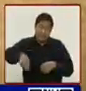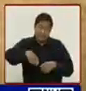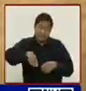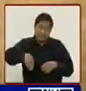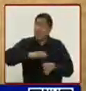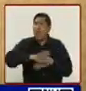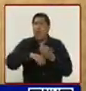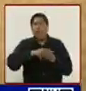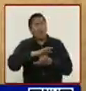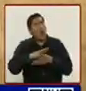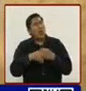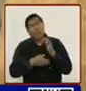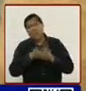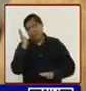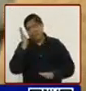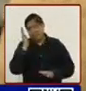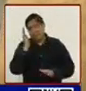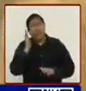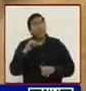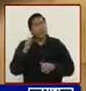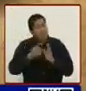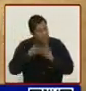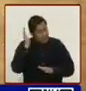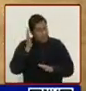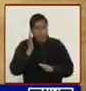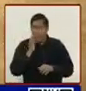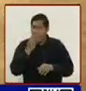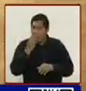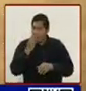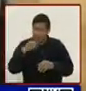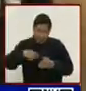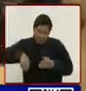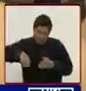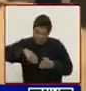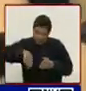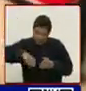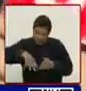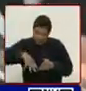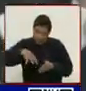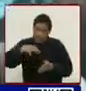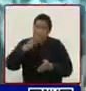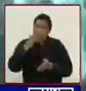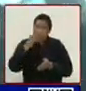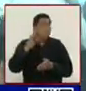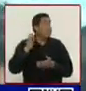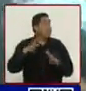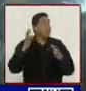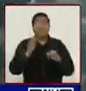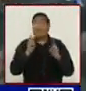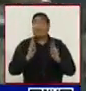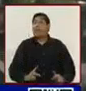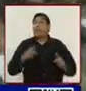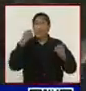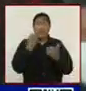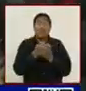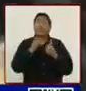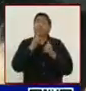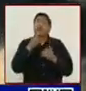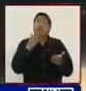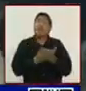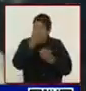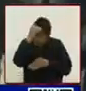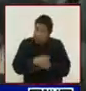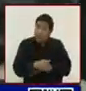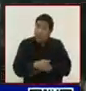ya hemos hecho todo, ahora ya nos vamos. Ella se está yendo. Sí. ¿Has comido churros? Sí. Ok, muy bien, perfecto. Ahí está la gente que llega. ¿Cómo están? ¿Qué tal?